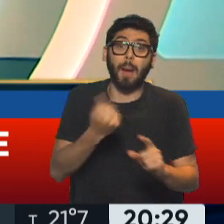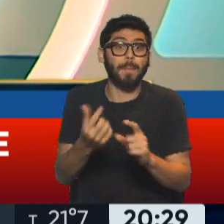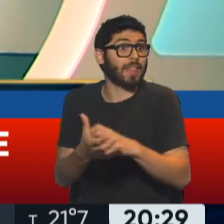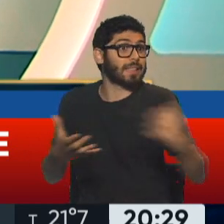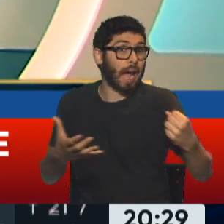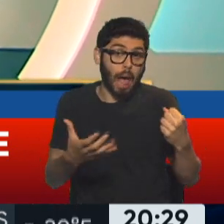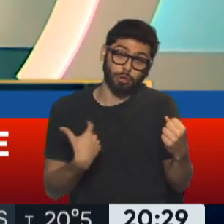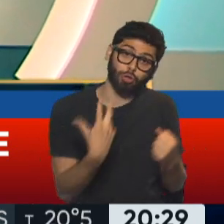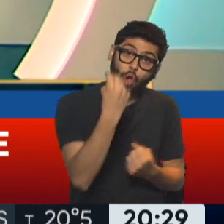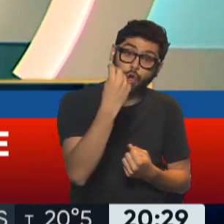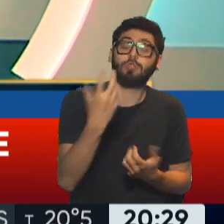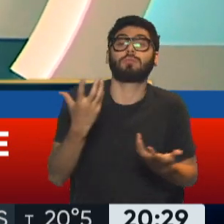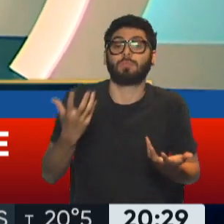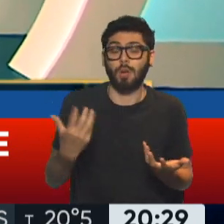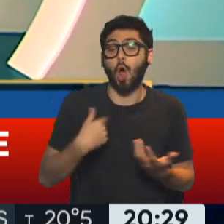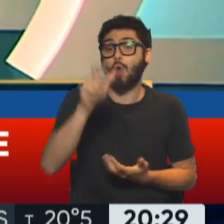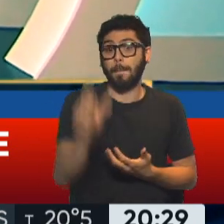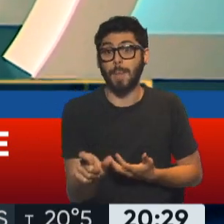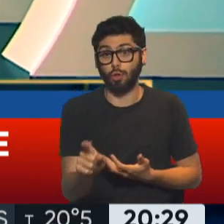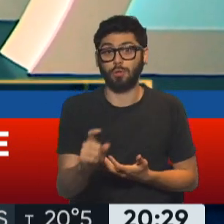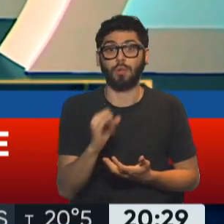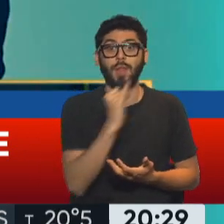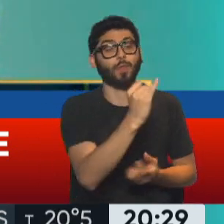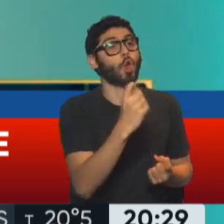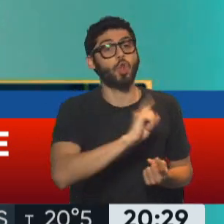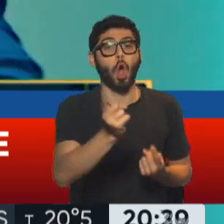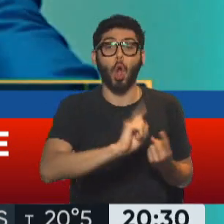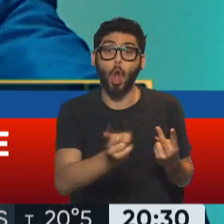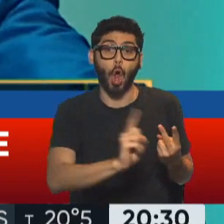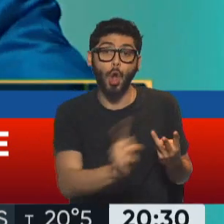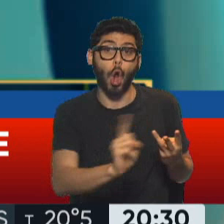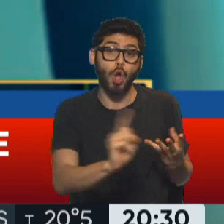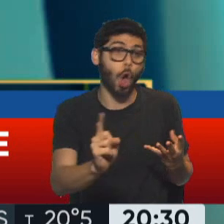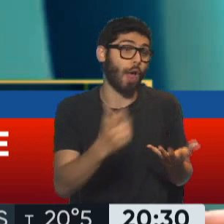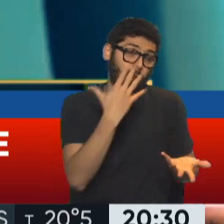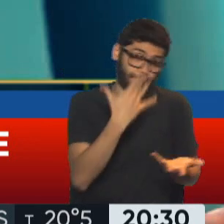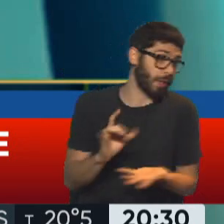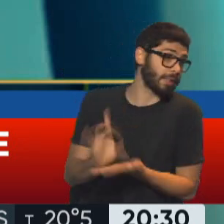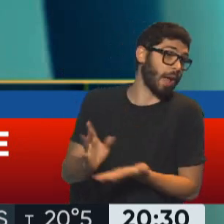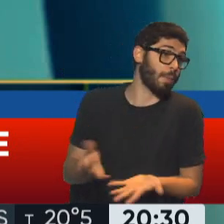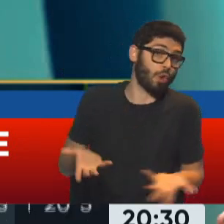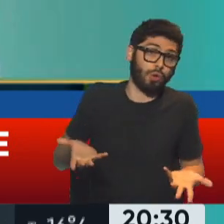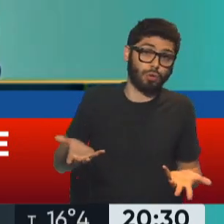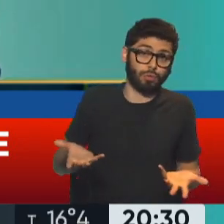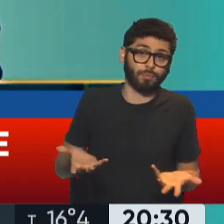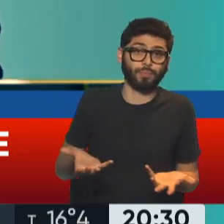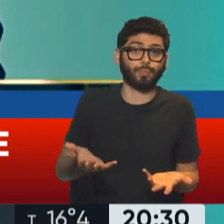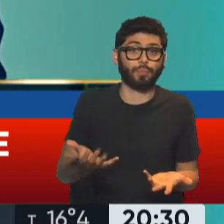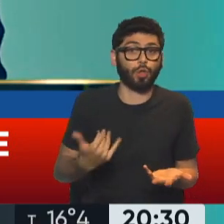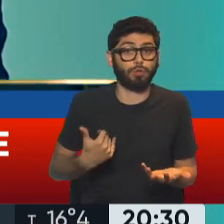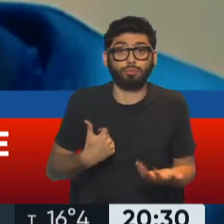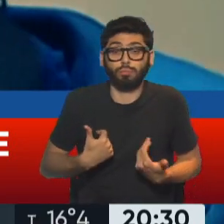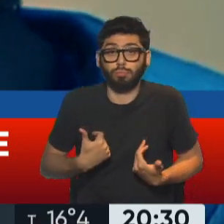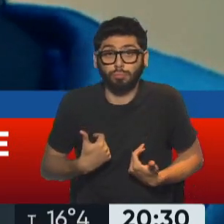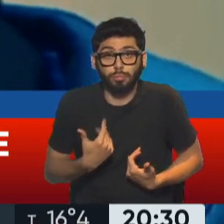De repente vos le decís a una persona tantas veces no, dice, bueno, sacámelo a esto. Claro. Y digamos, no